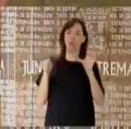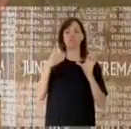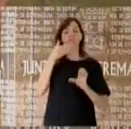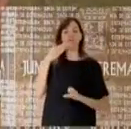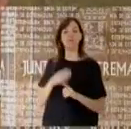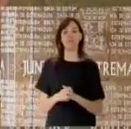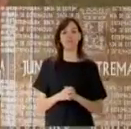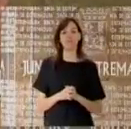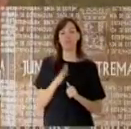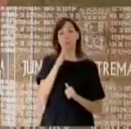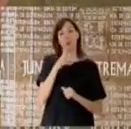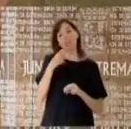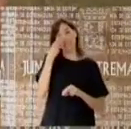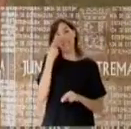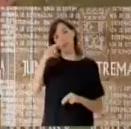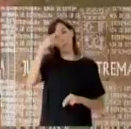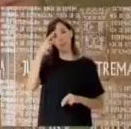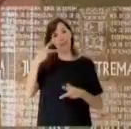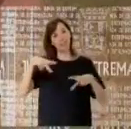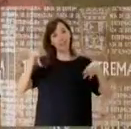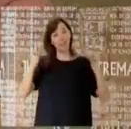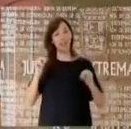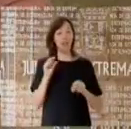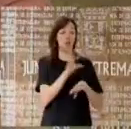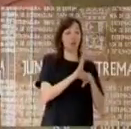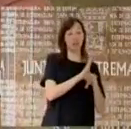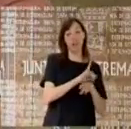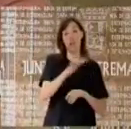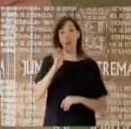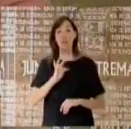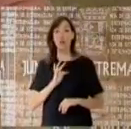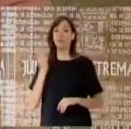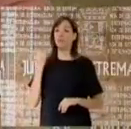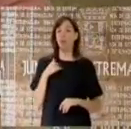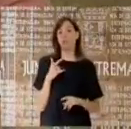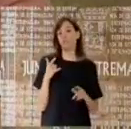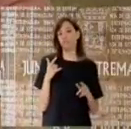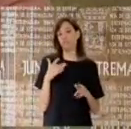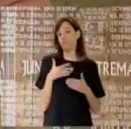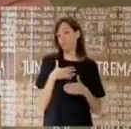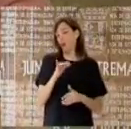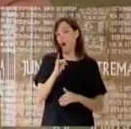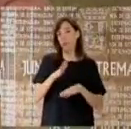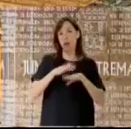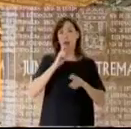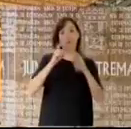BIC, bien de interés cultural, nos ponemos tanto la consejera y yo a responder las preguntas que quisieran realizarnos.